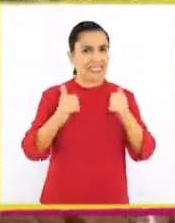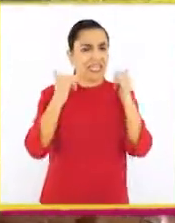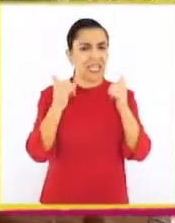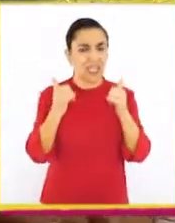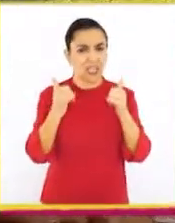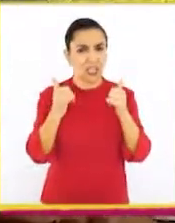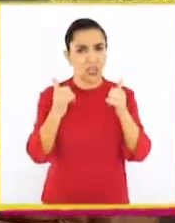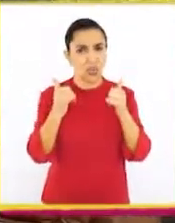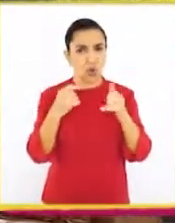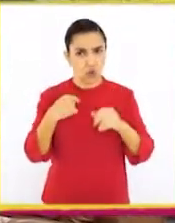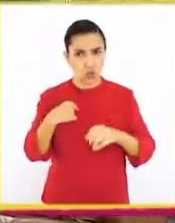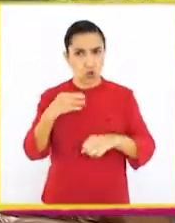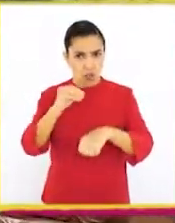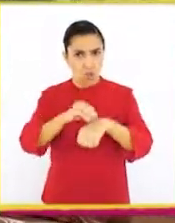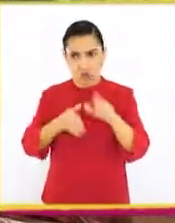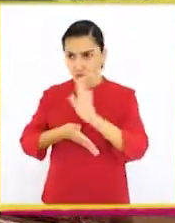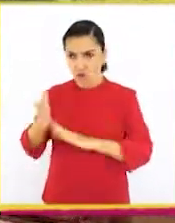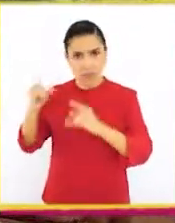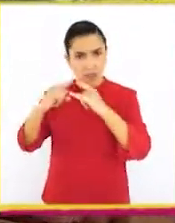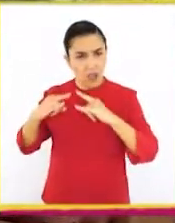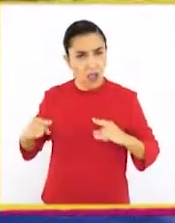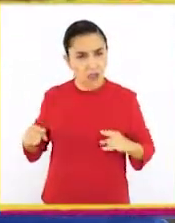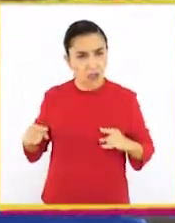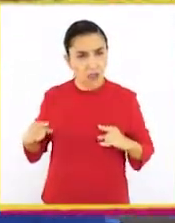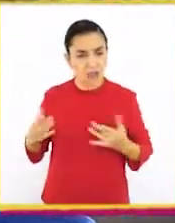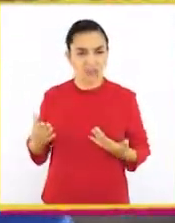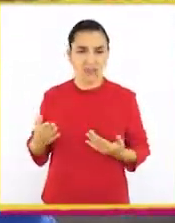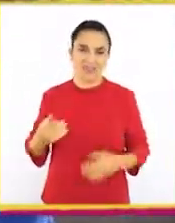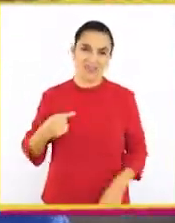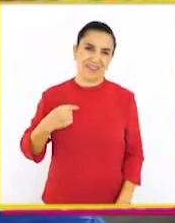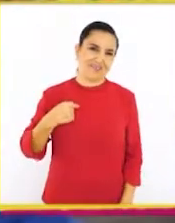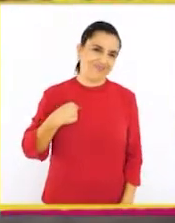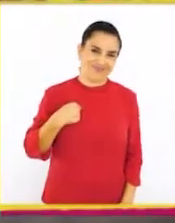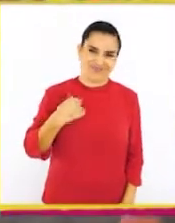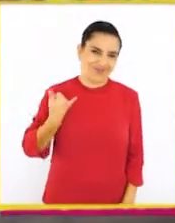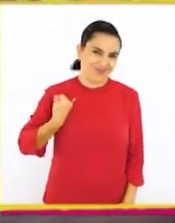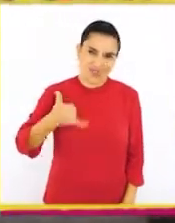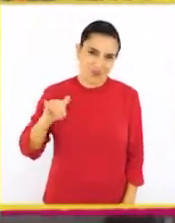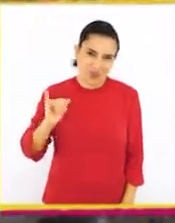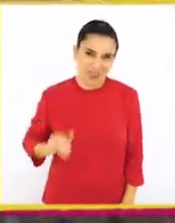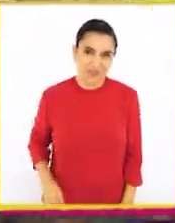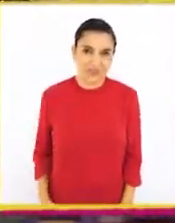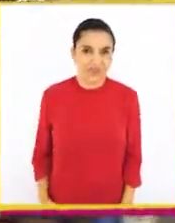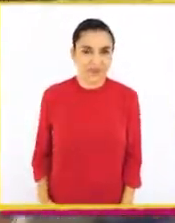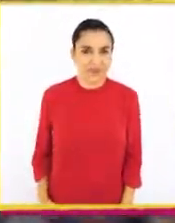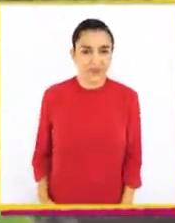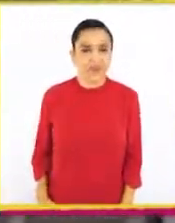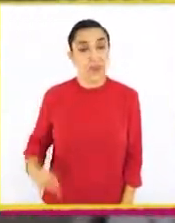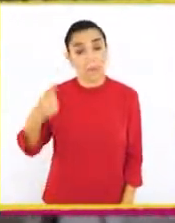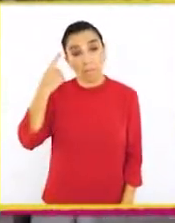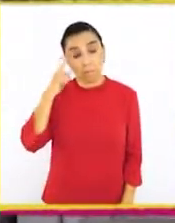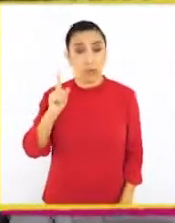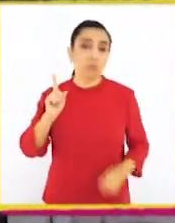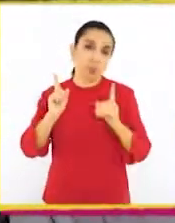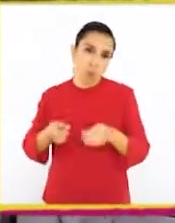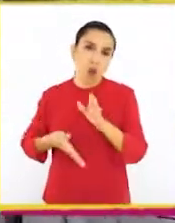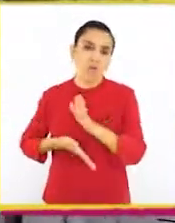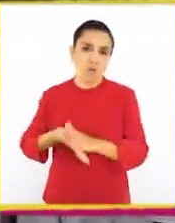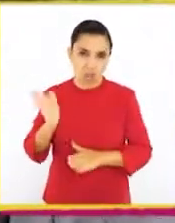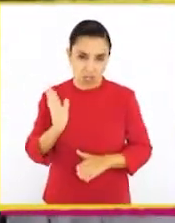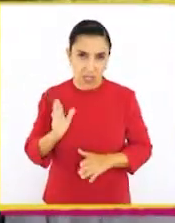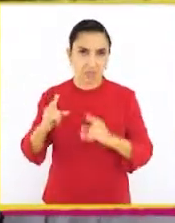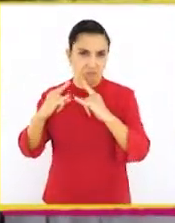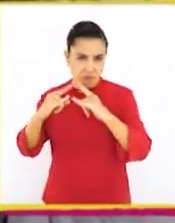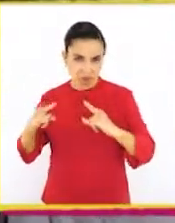entretenido, cuando les cuento que voy a ir de camping. Y a mí no me gusta tanto la idea. Pero voy a